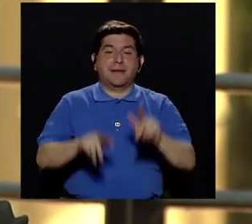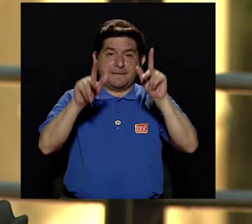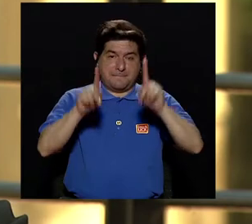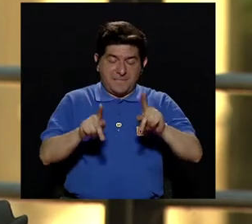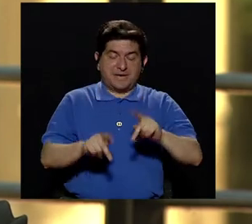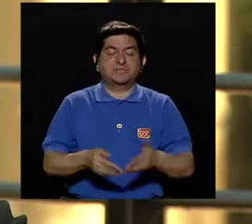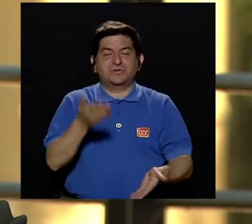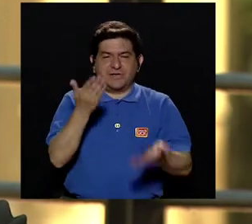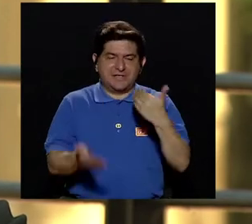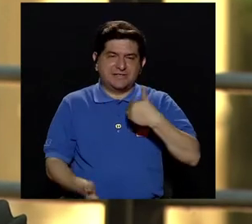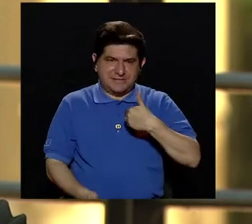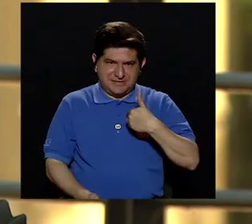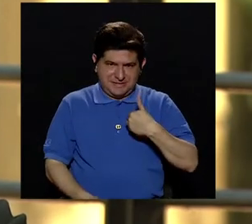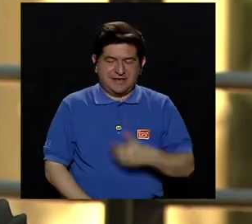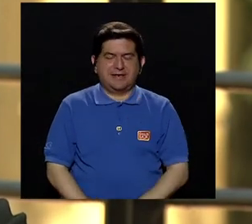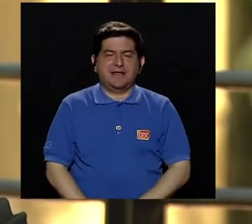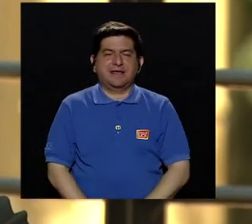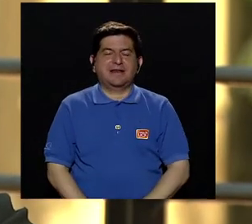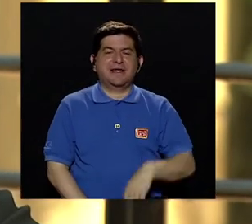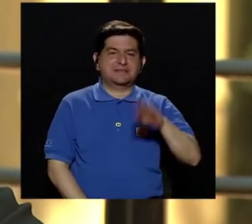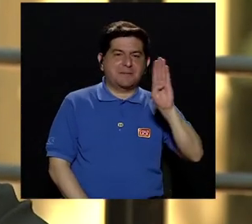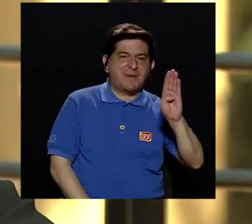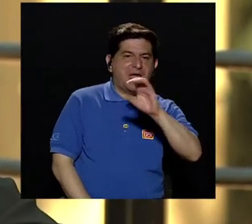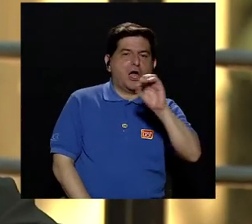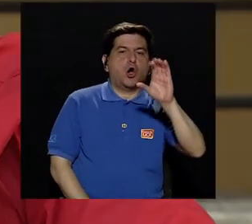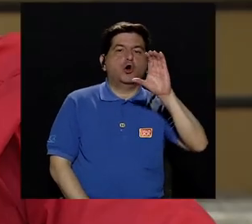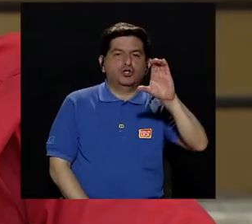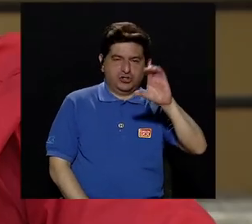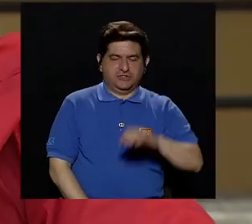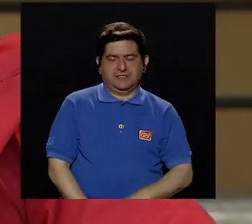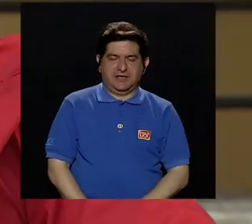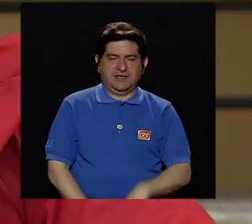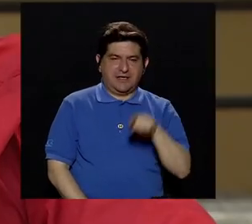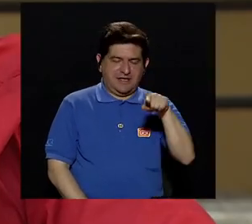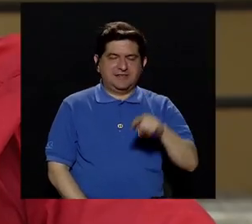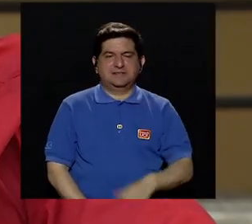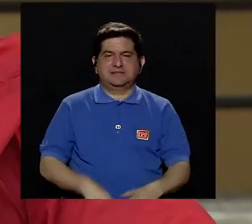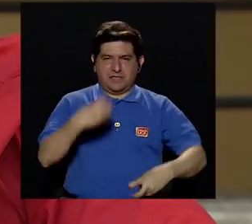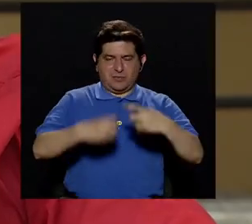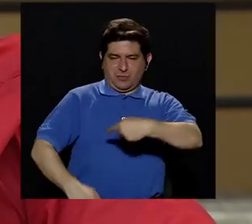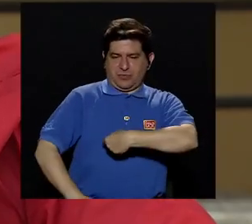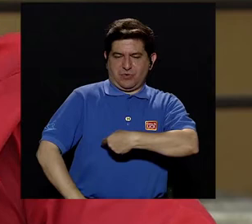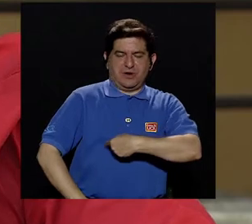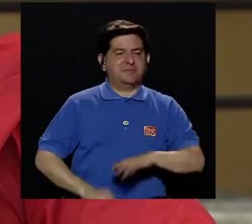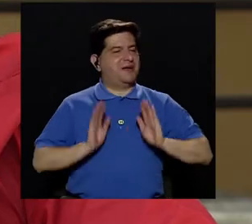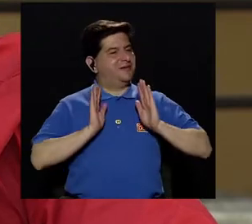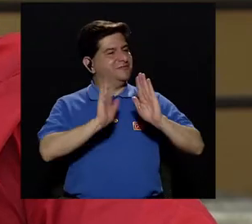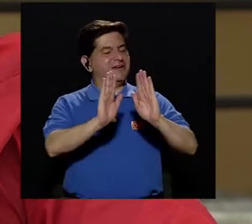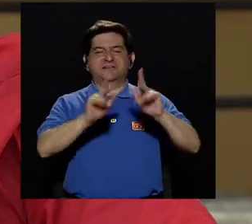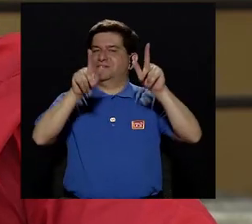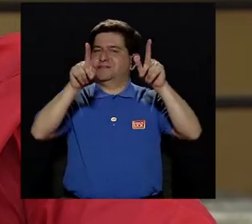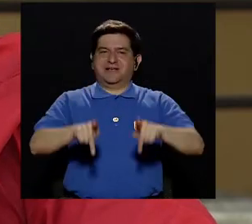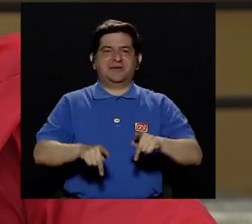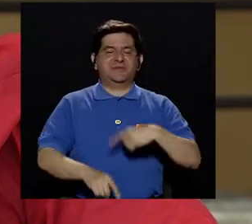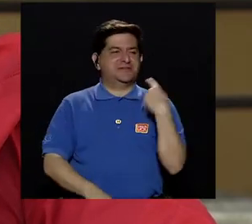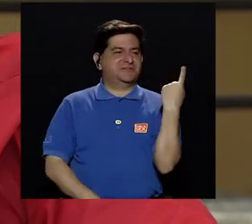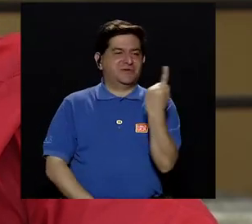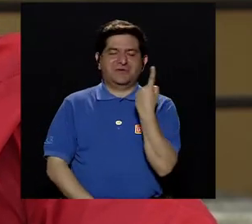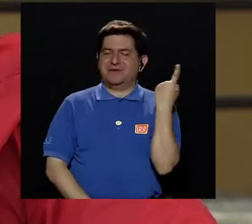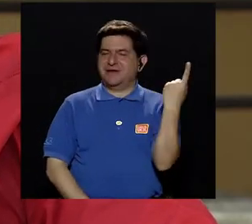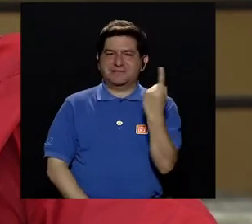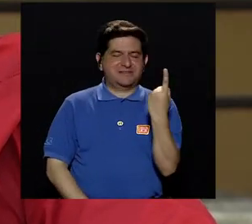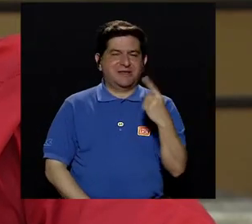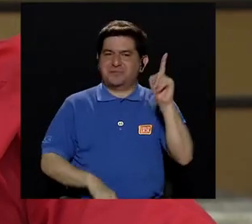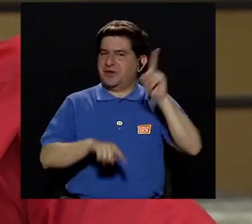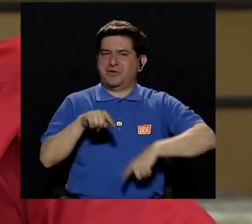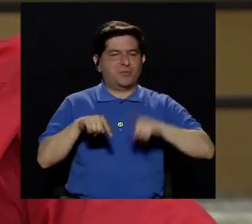cual la persona sí ha tenido es hepatitis B y hepatitis C. Esas hepatitis rechazan a la persona de por vida, ya no